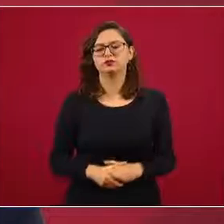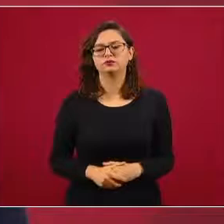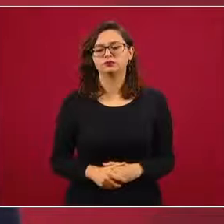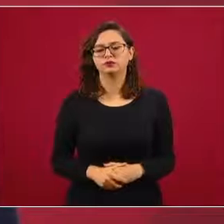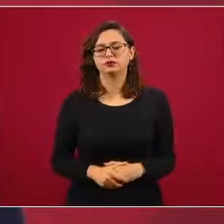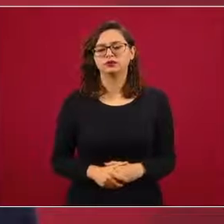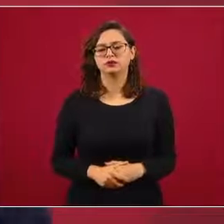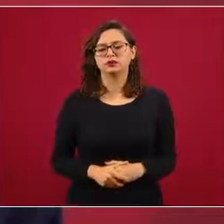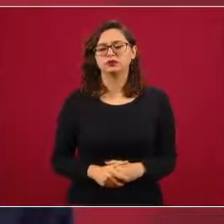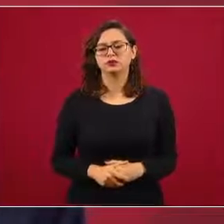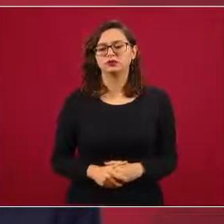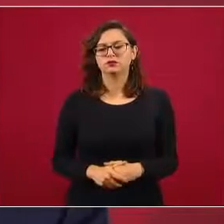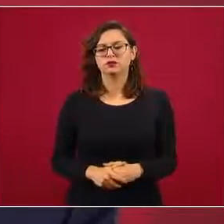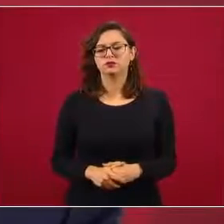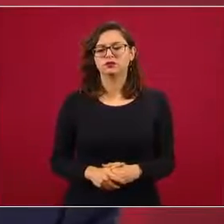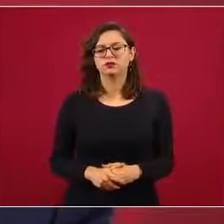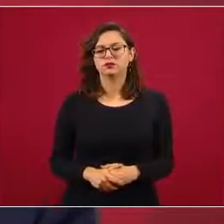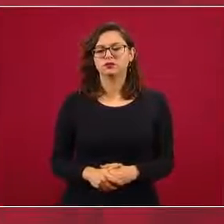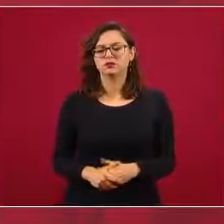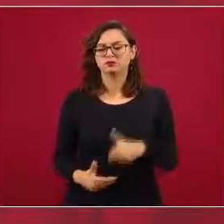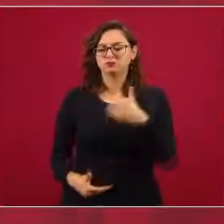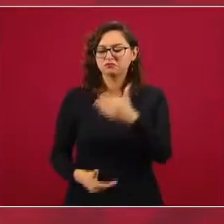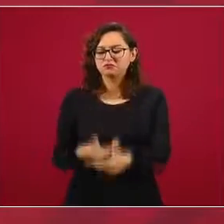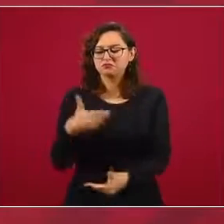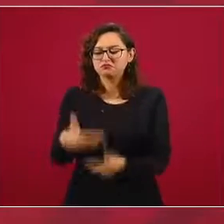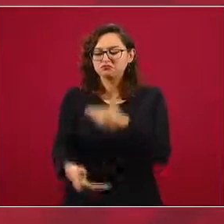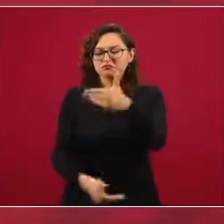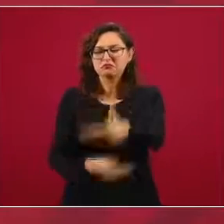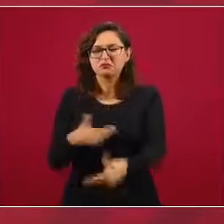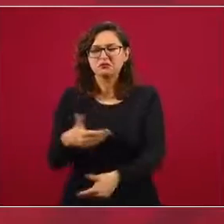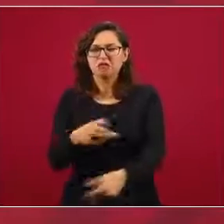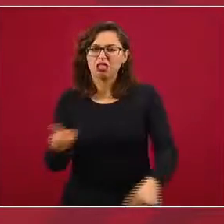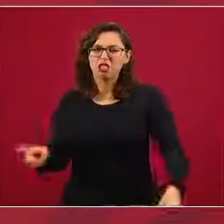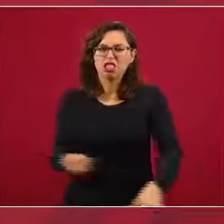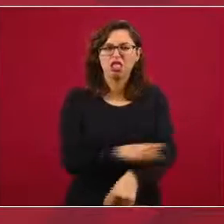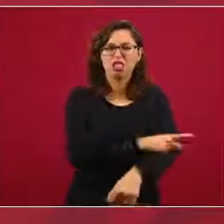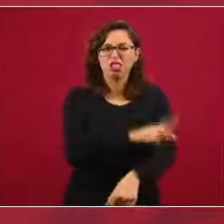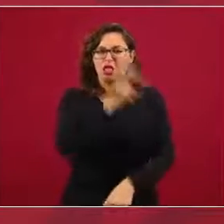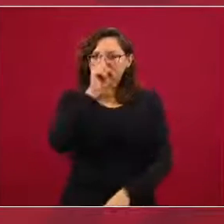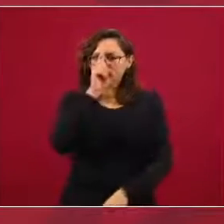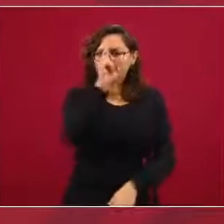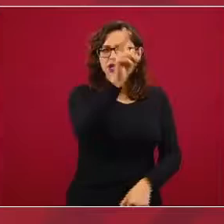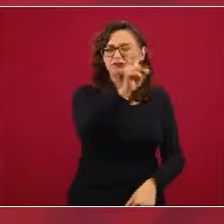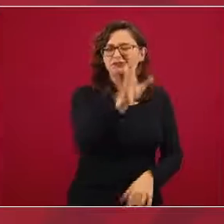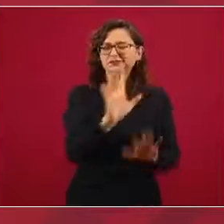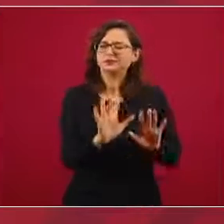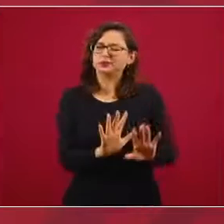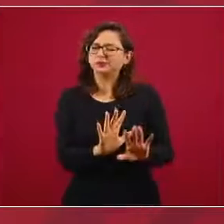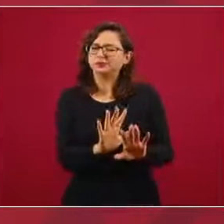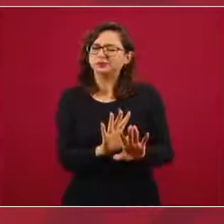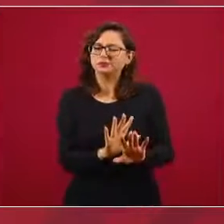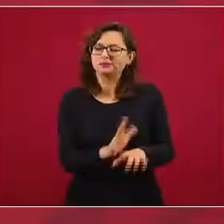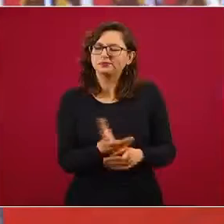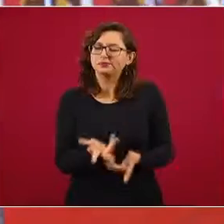y que no haya venganza. Por eso lo de la consulta,